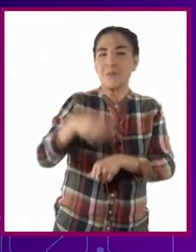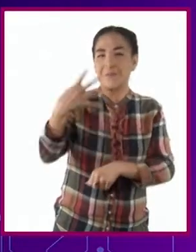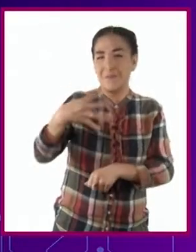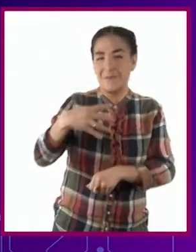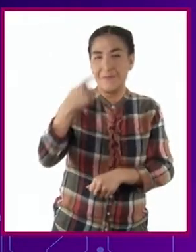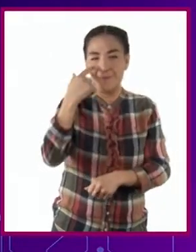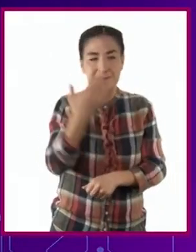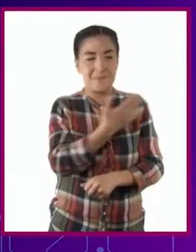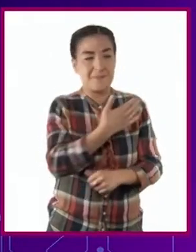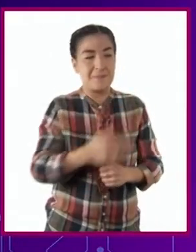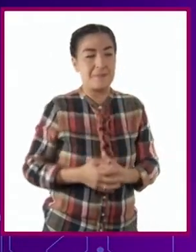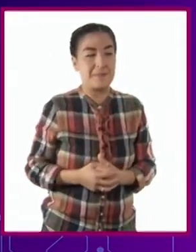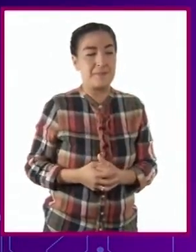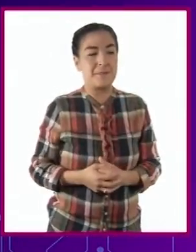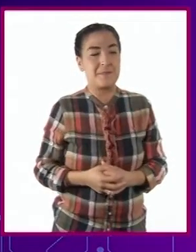14.